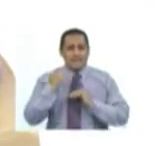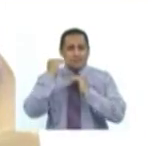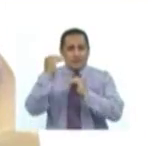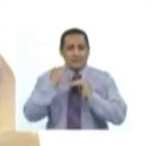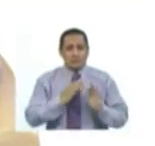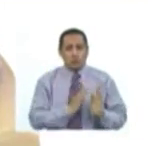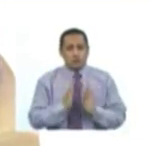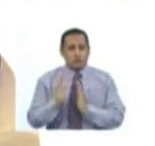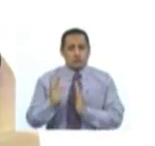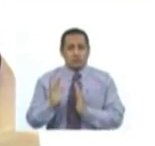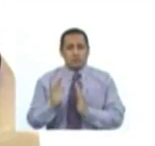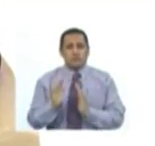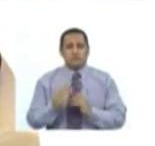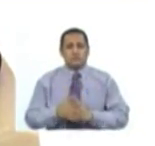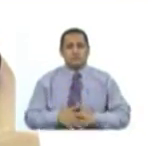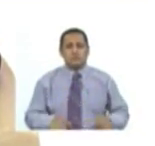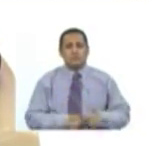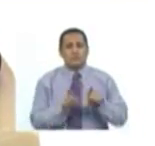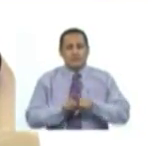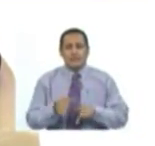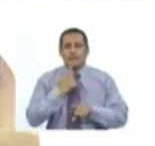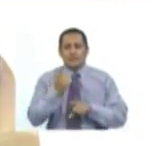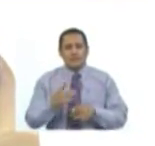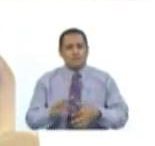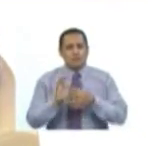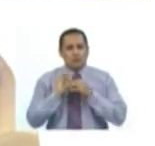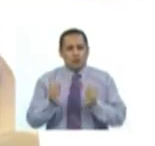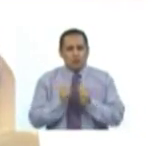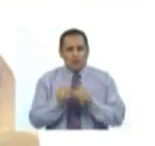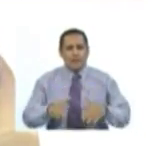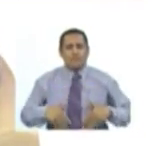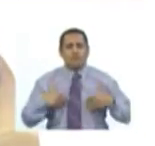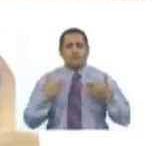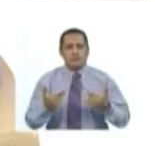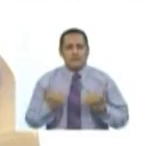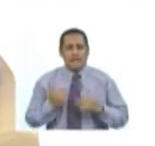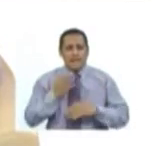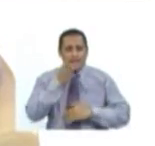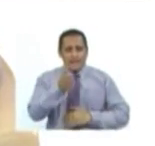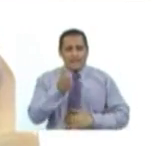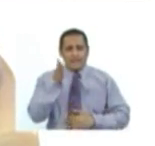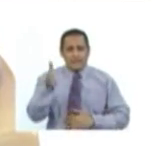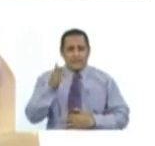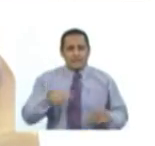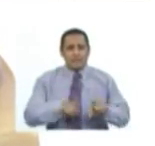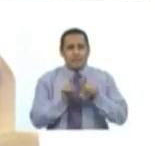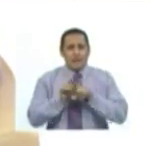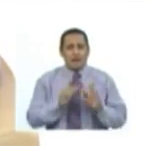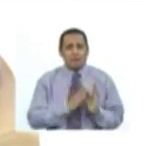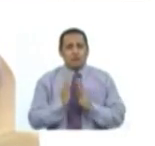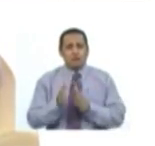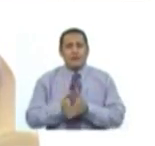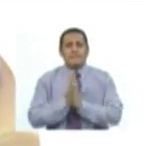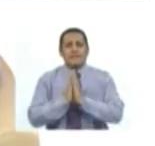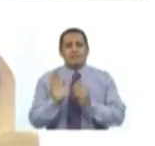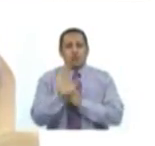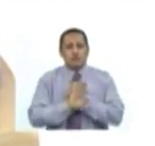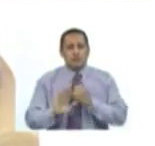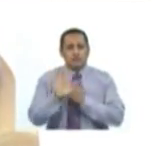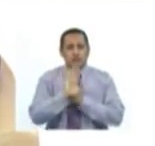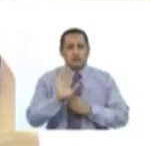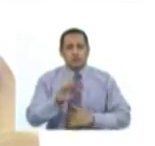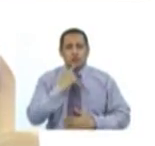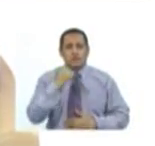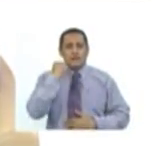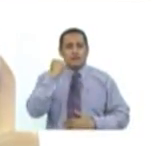debido proceso está íntimamente vinculado con la posibilidad de acudir al proceso, a solicitar protección de